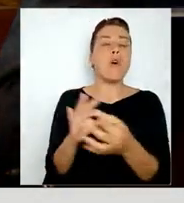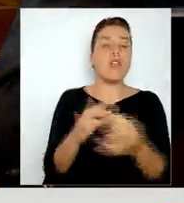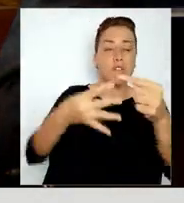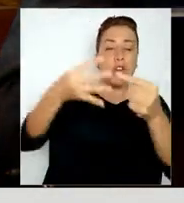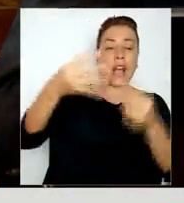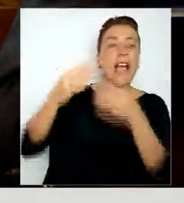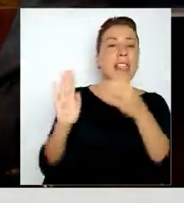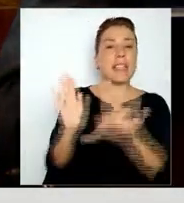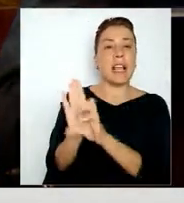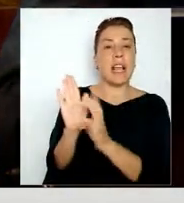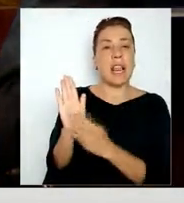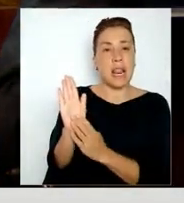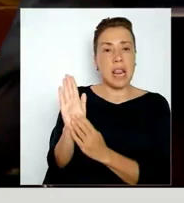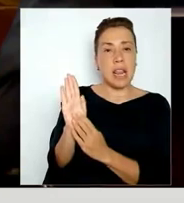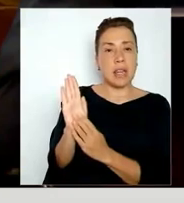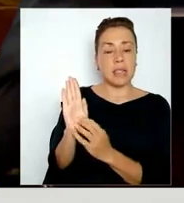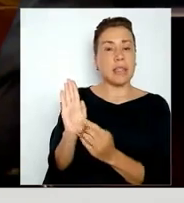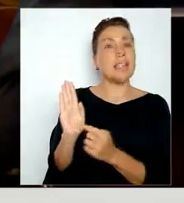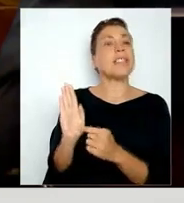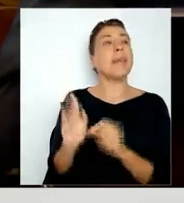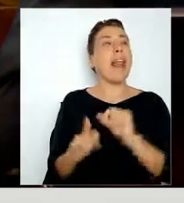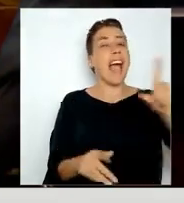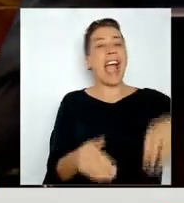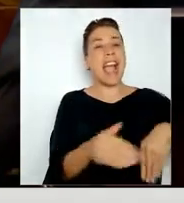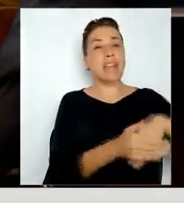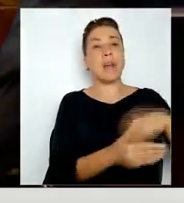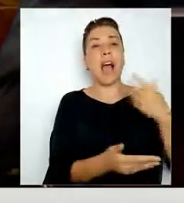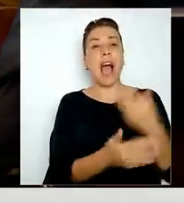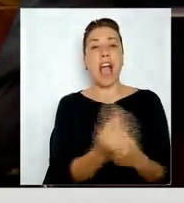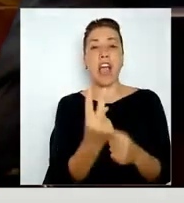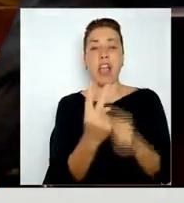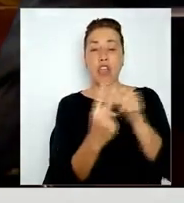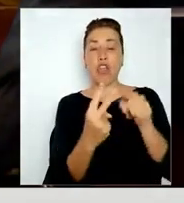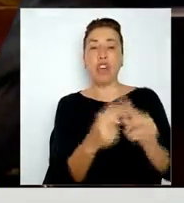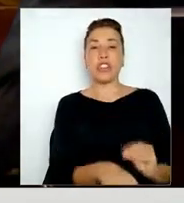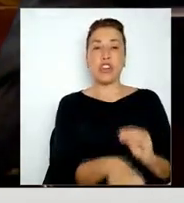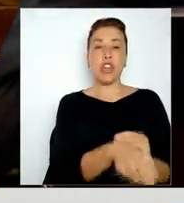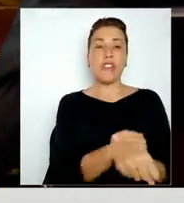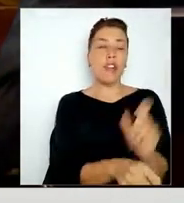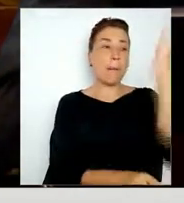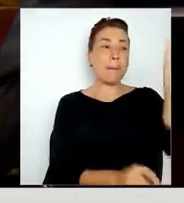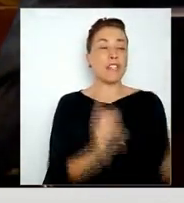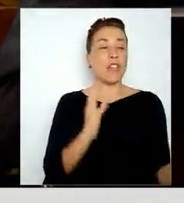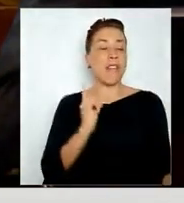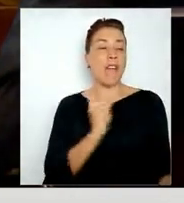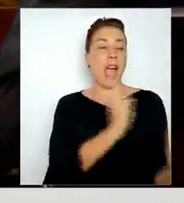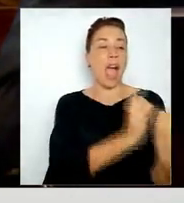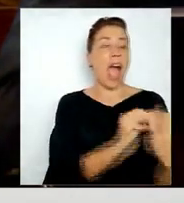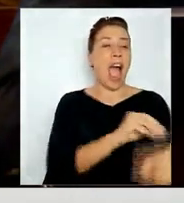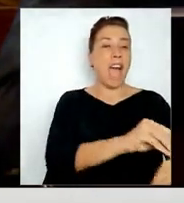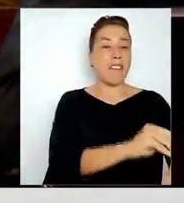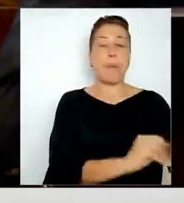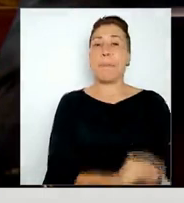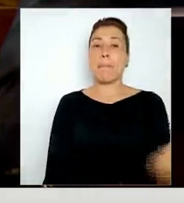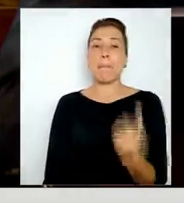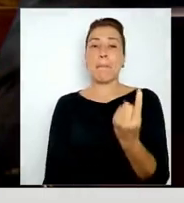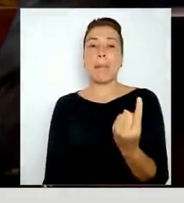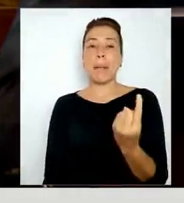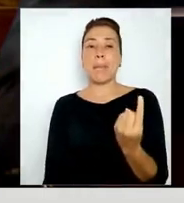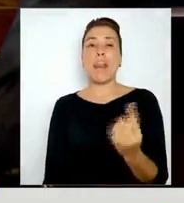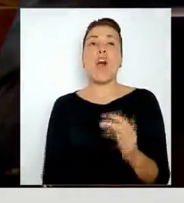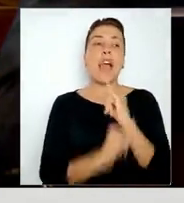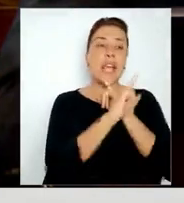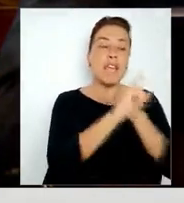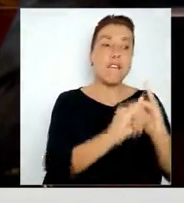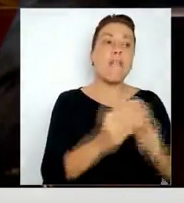este procedimiento de expulsión hoy contempla dos notificaciones personales una primera notificación personal que informa del inicio del procedimiento